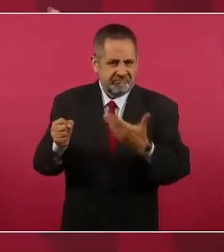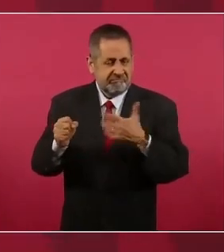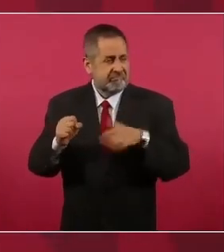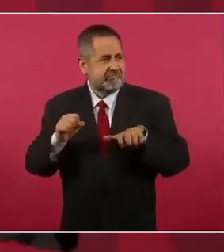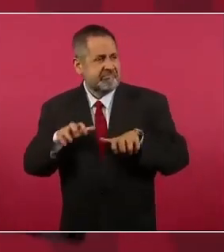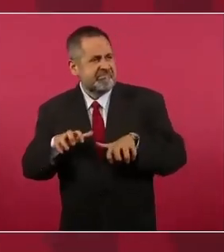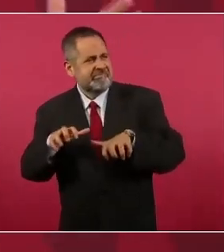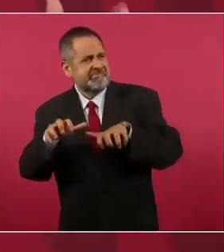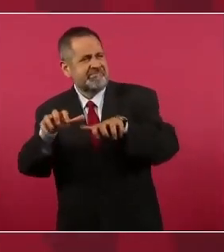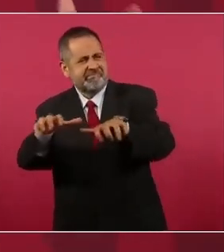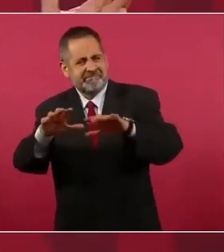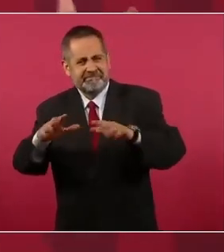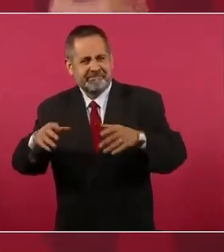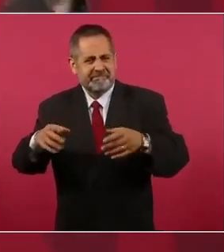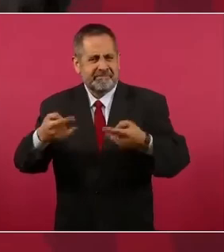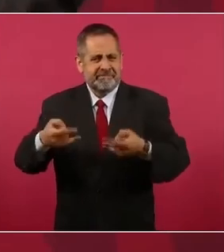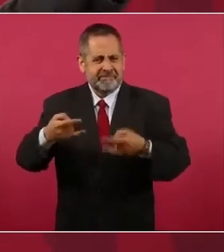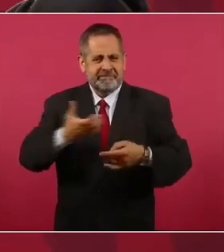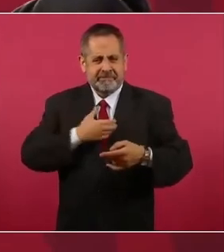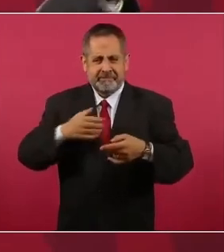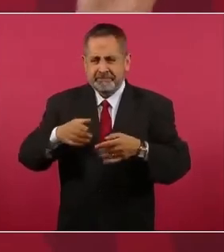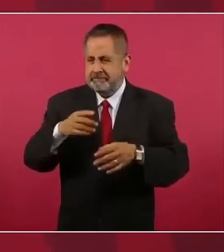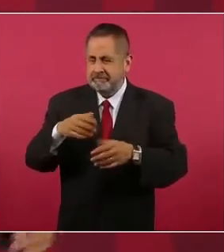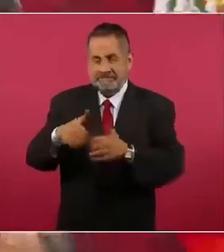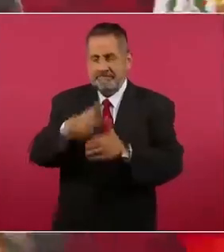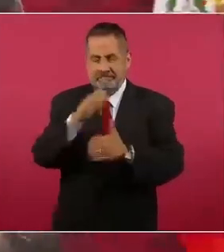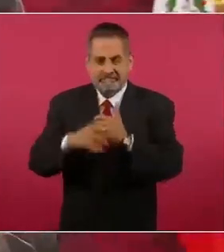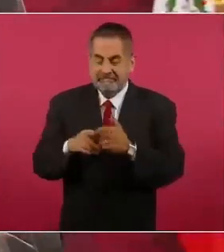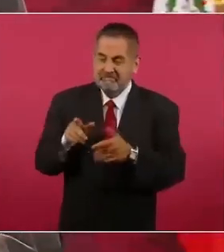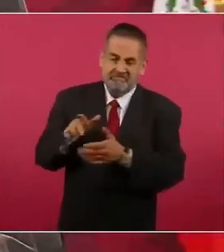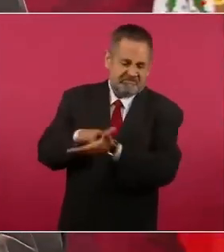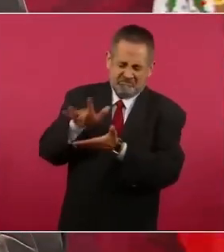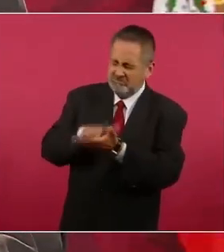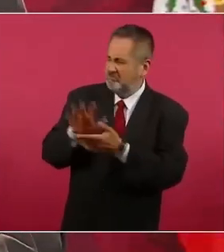llena, el cierre de campaña,